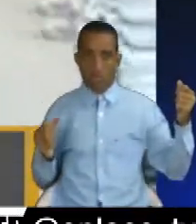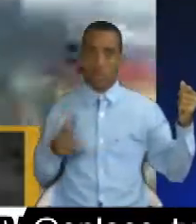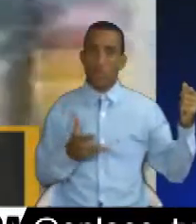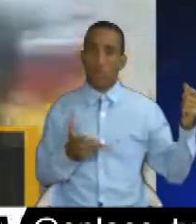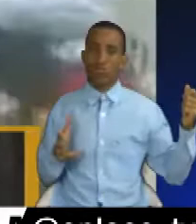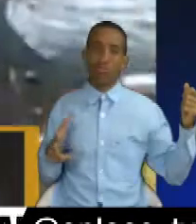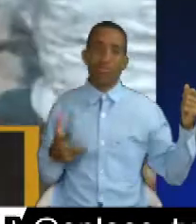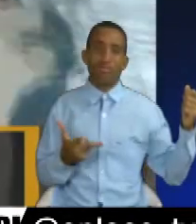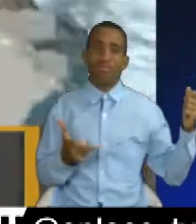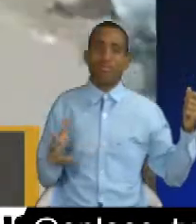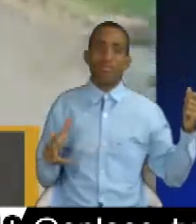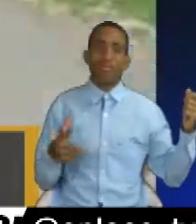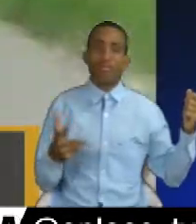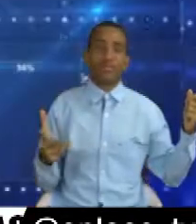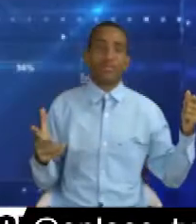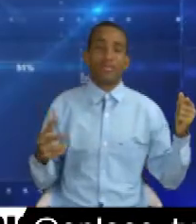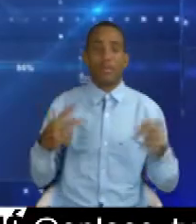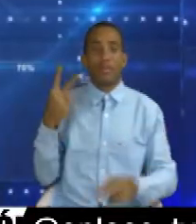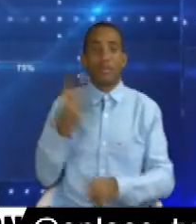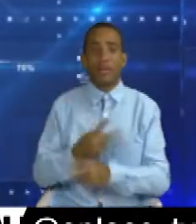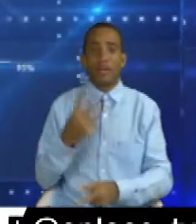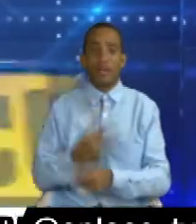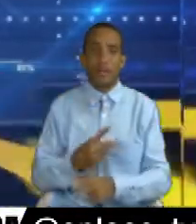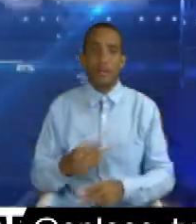de la ciudad con la carga peligrosa.